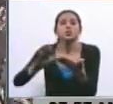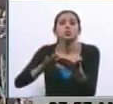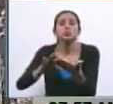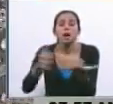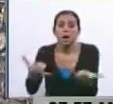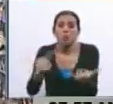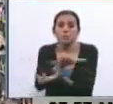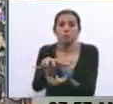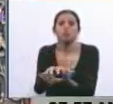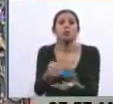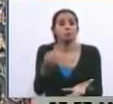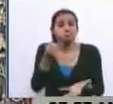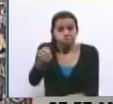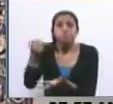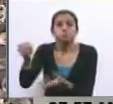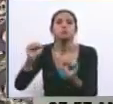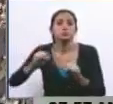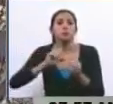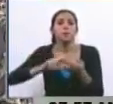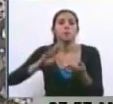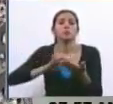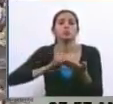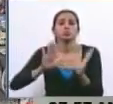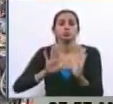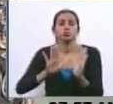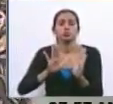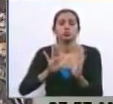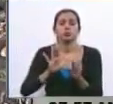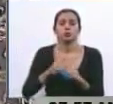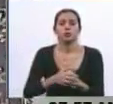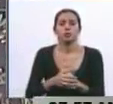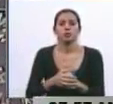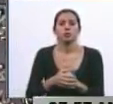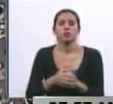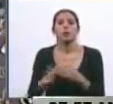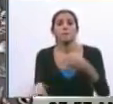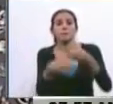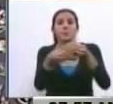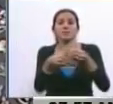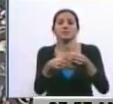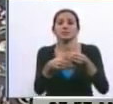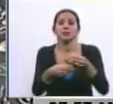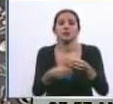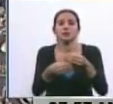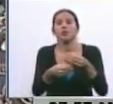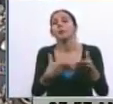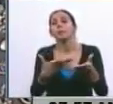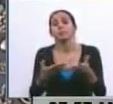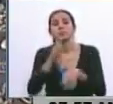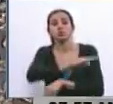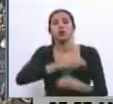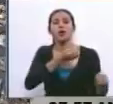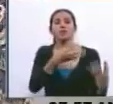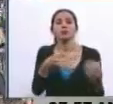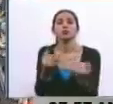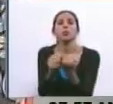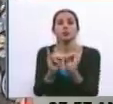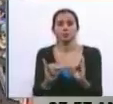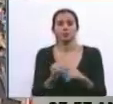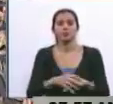CLAP han dado respuesta a la coyuntura, adosado, por supuesto, a la gran misión abastecimiento soberano.